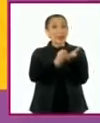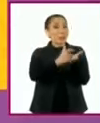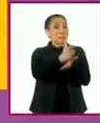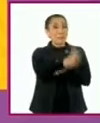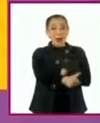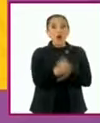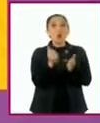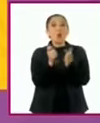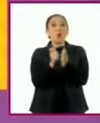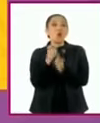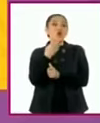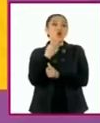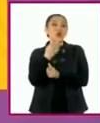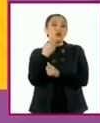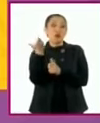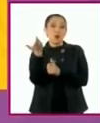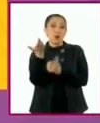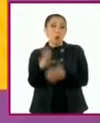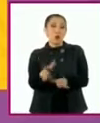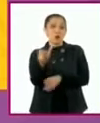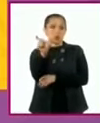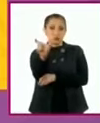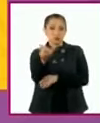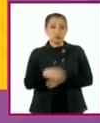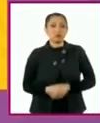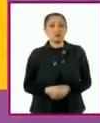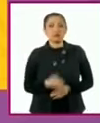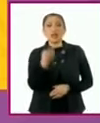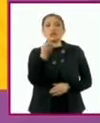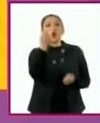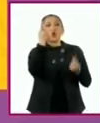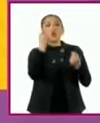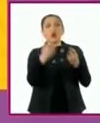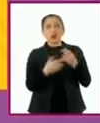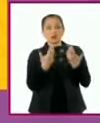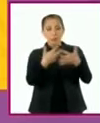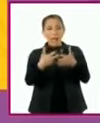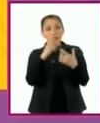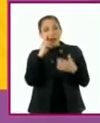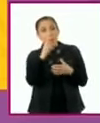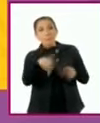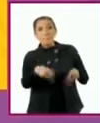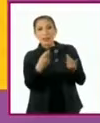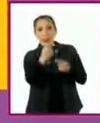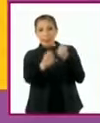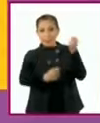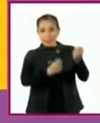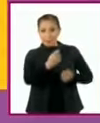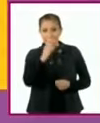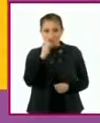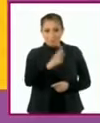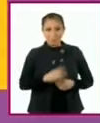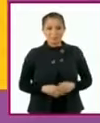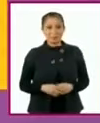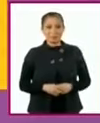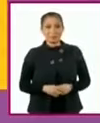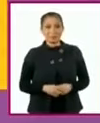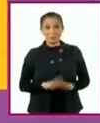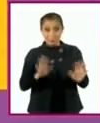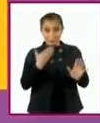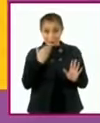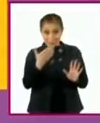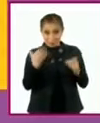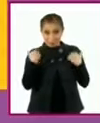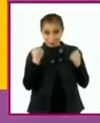tarjetas de crédito bancarias. Los siguientes son algunos de los aparatos que venden en la tienda. ¿Hasta ahí vamos